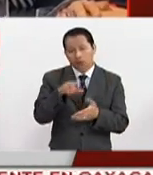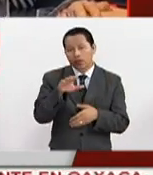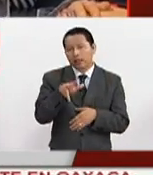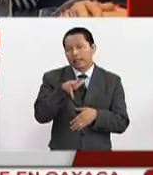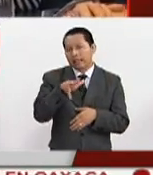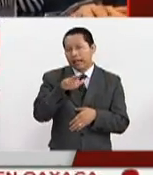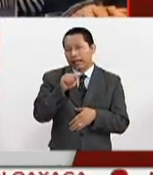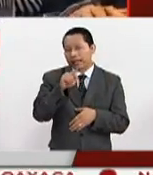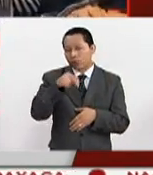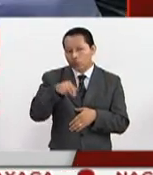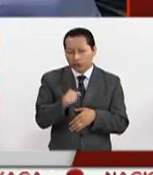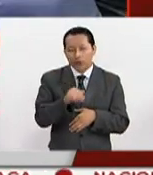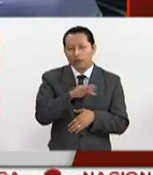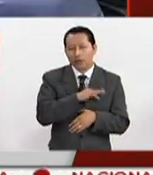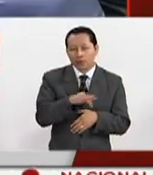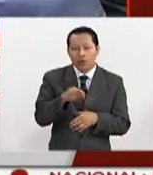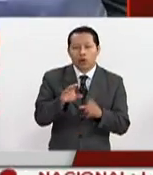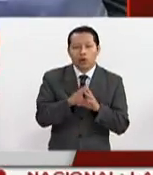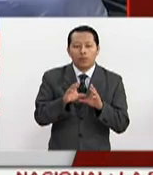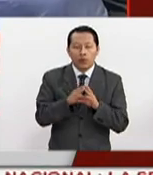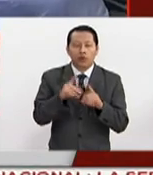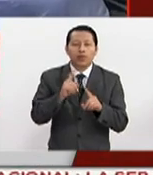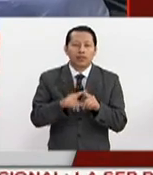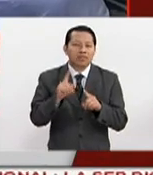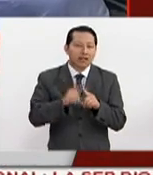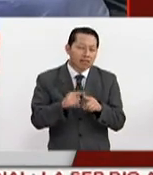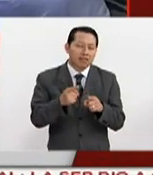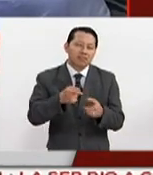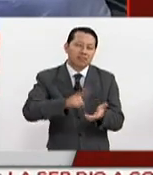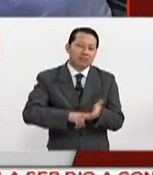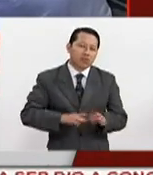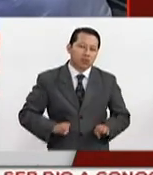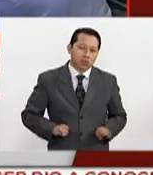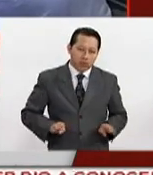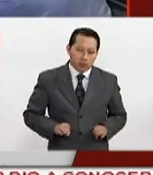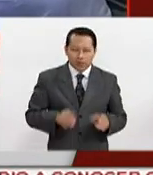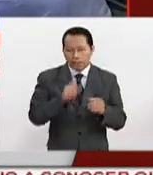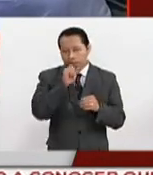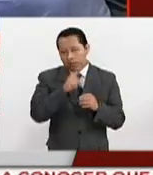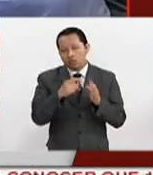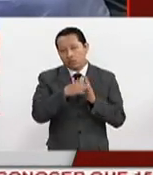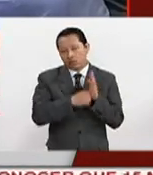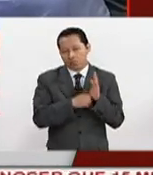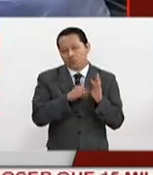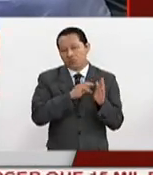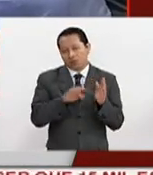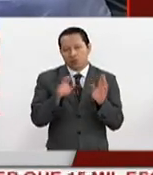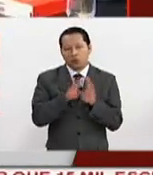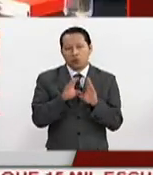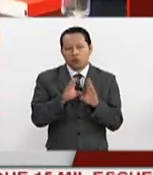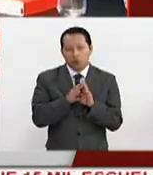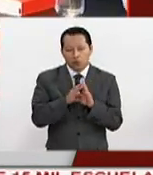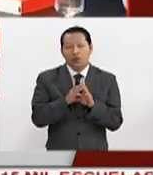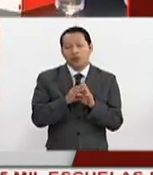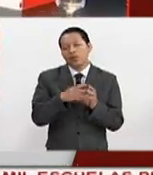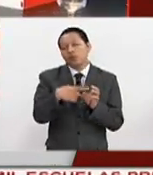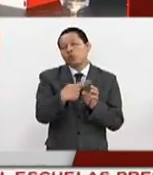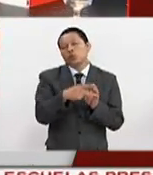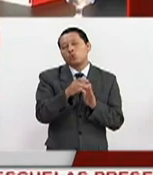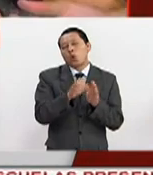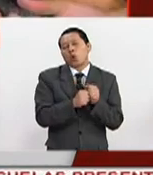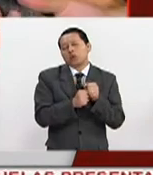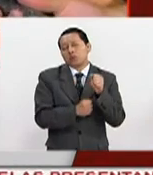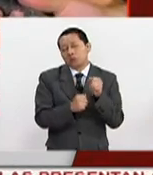Cataluña pues ha ido ganando un conjunto de atribuciones, bueno, también su estatuto que es digamos que una especie de constitución, ¿no?